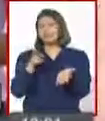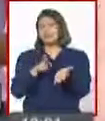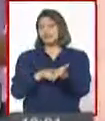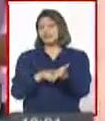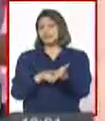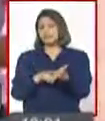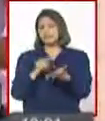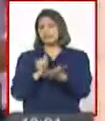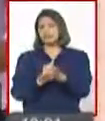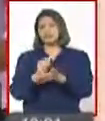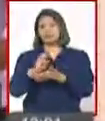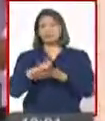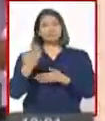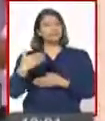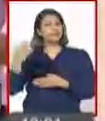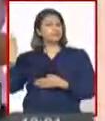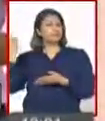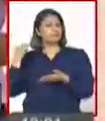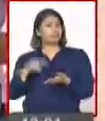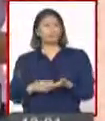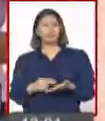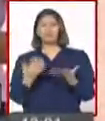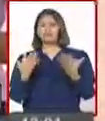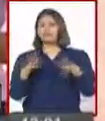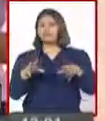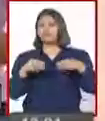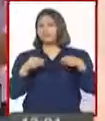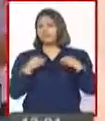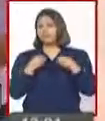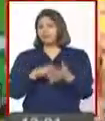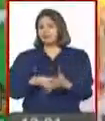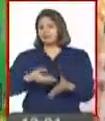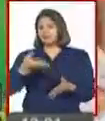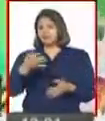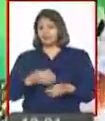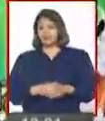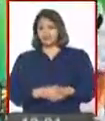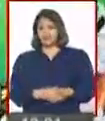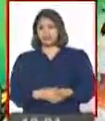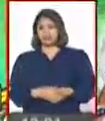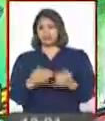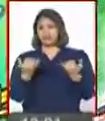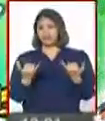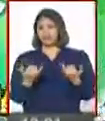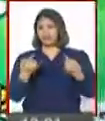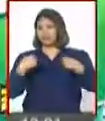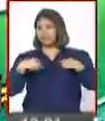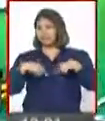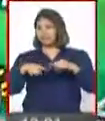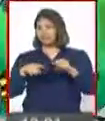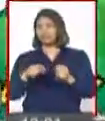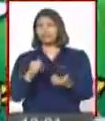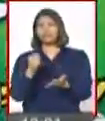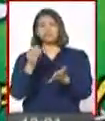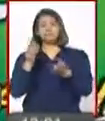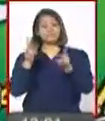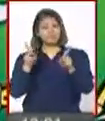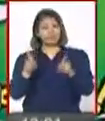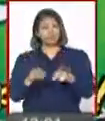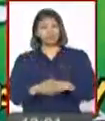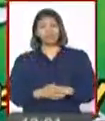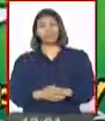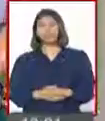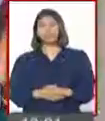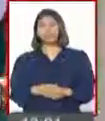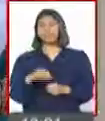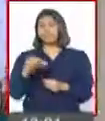con la gobernación, así como también en rechazo a la subida de los aranceles. Hoy hemos salido, el personal que está en paro,